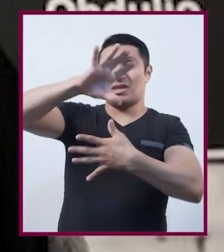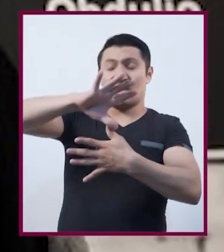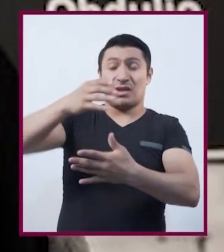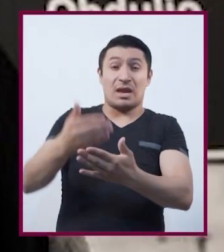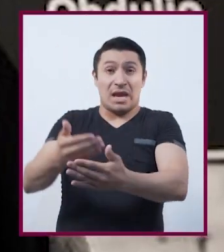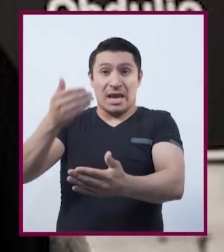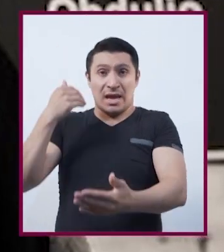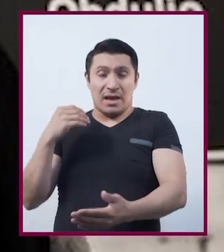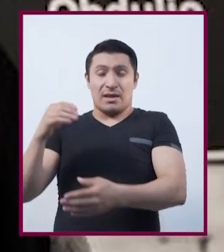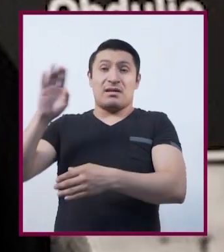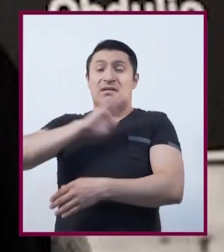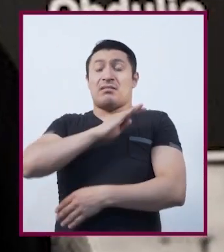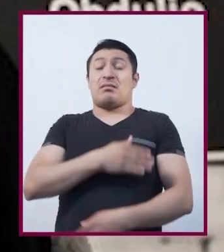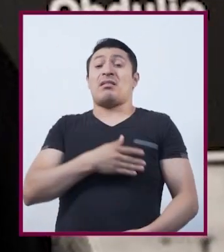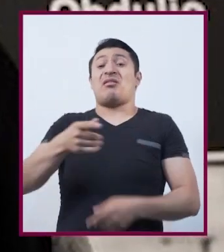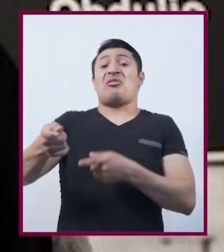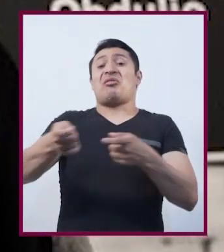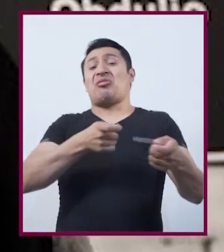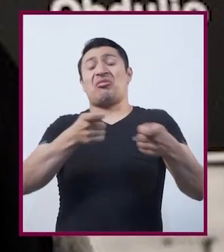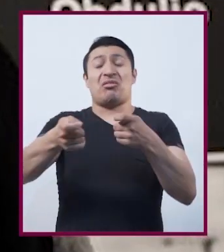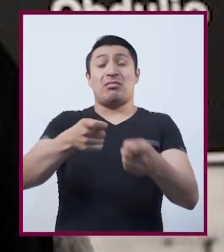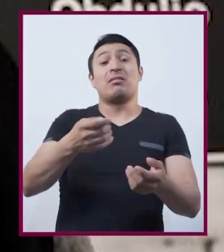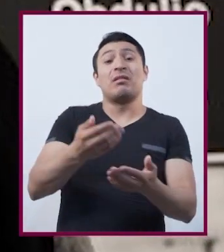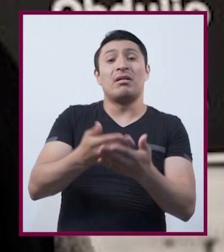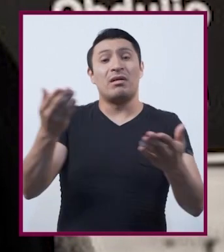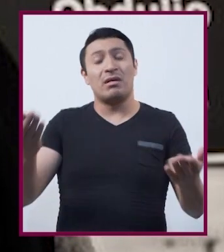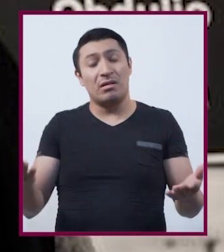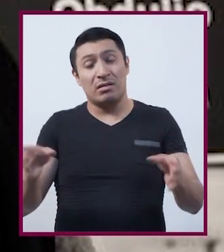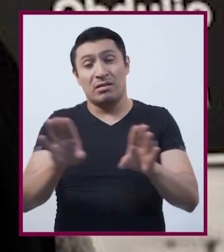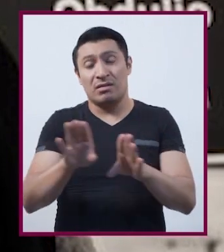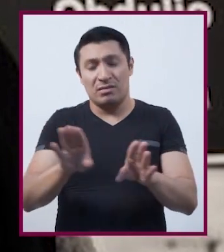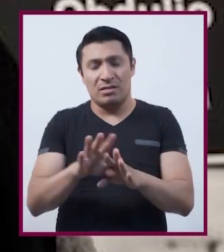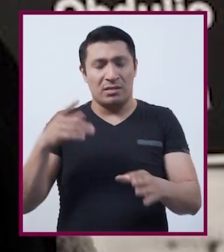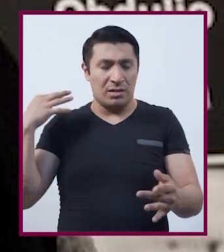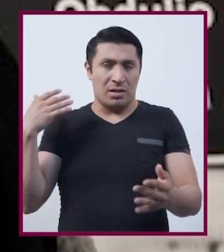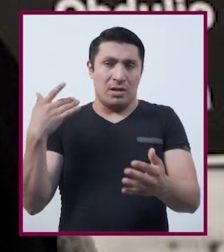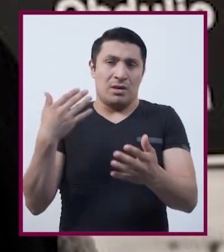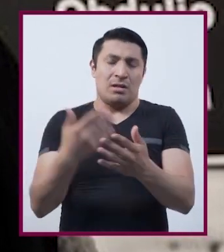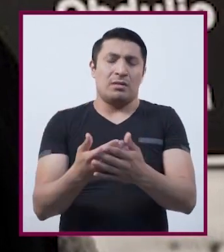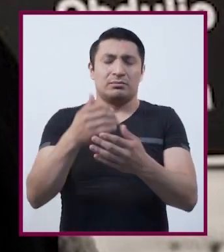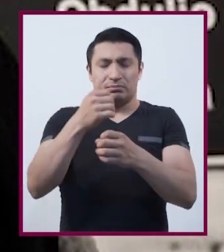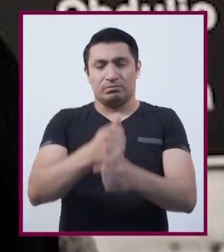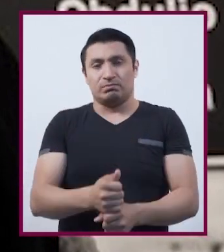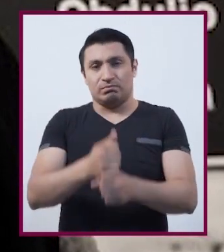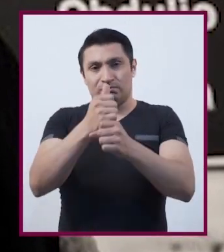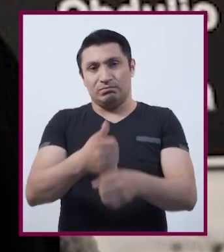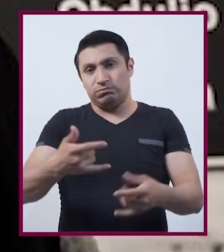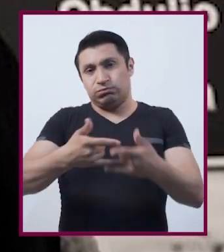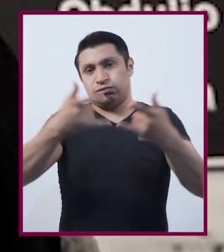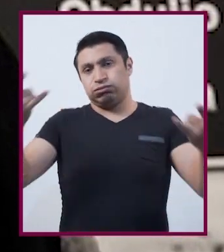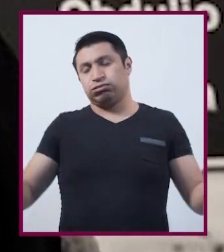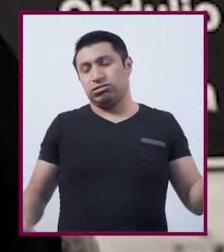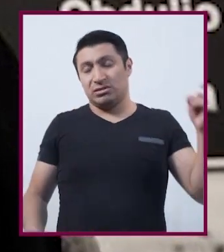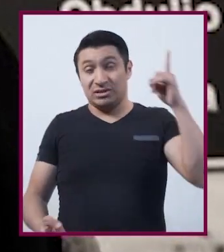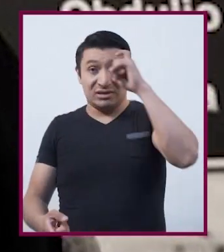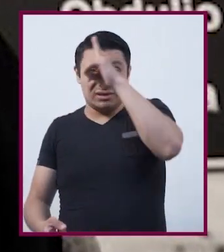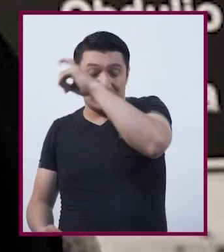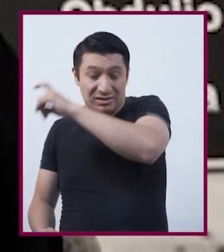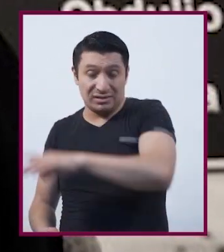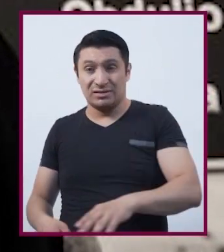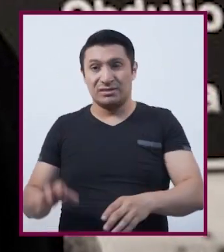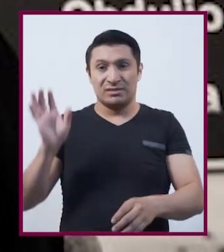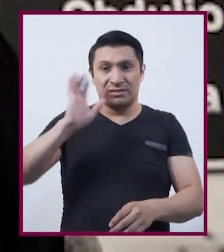proceso histórico muy, muy difícil a partir del descubrimiento y de la conquista,